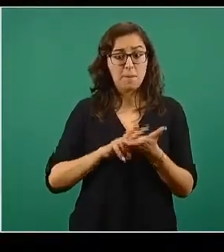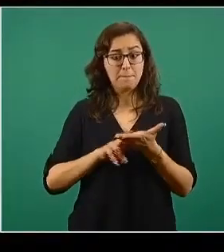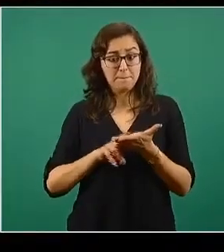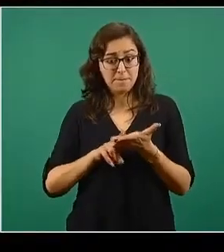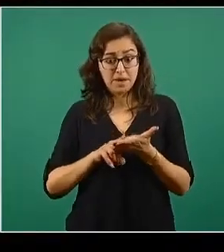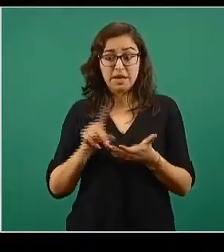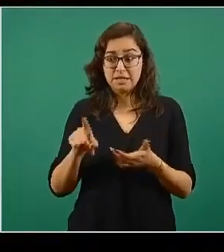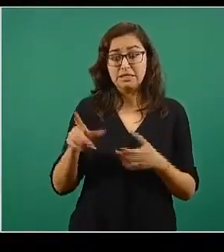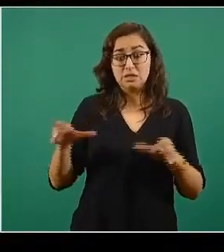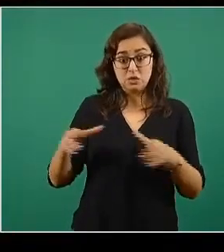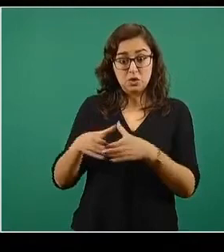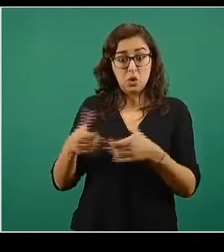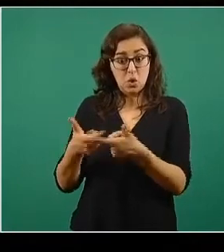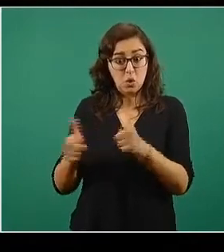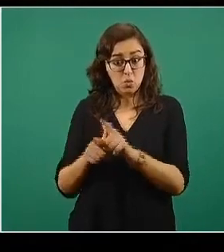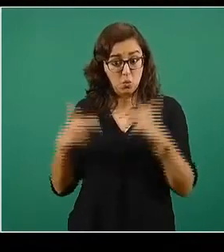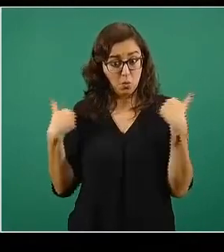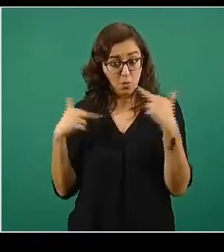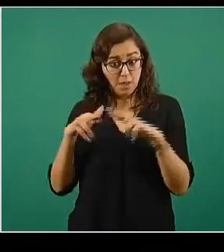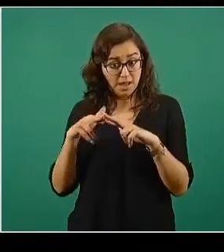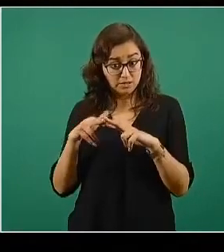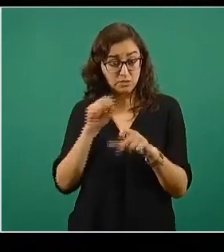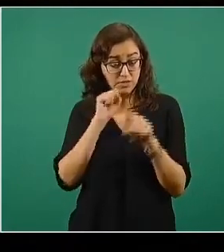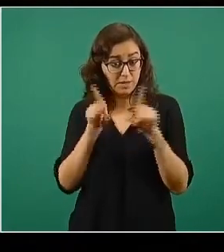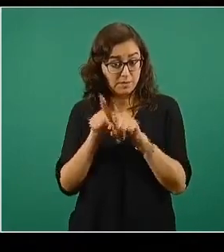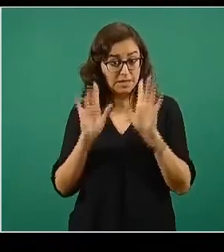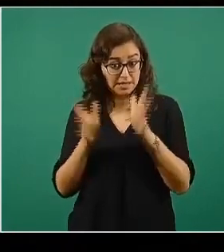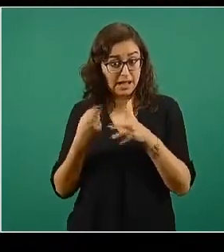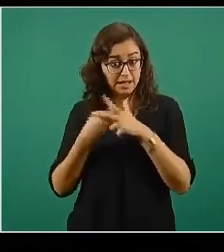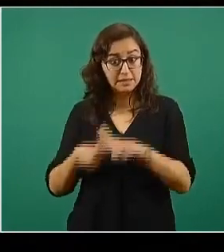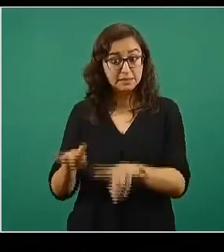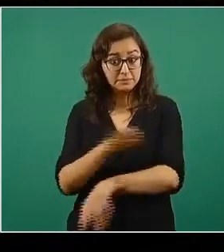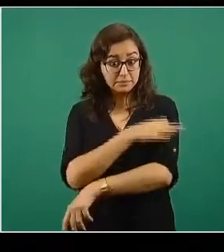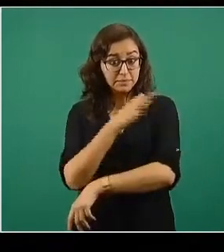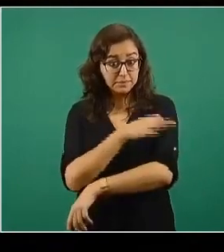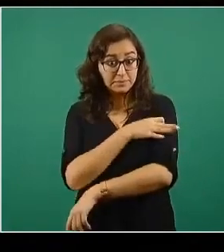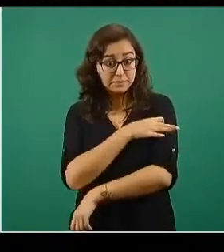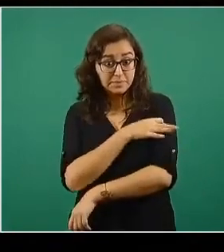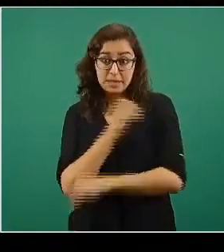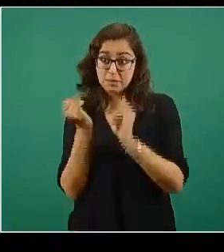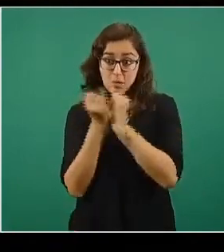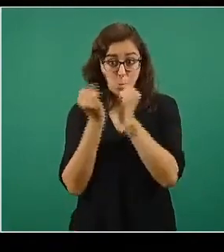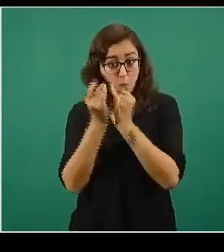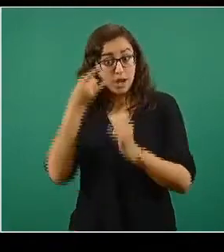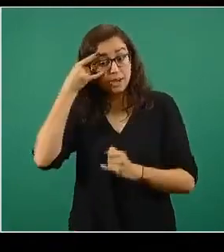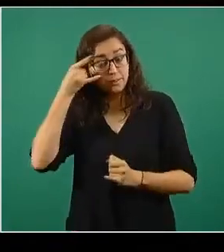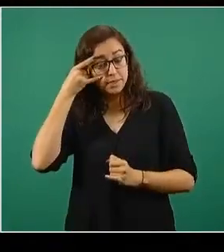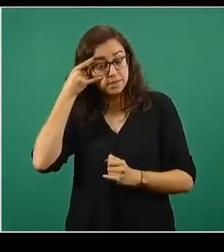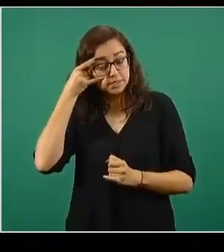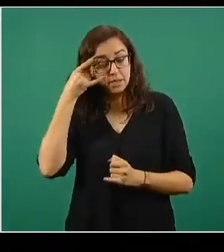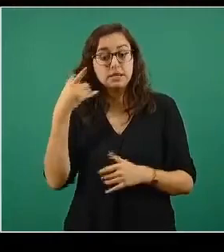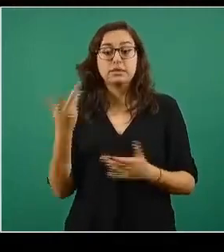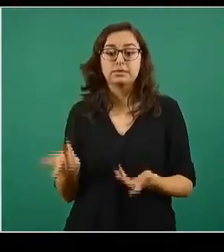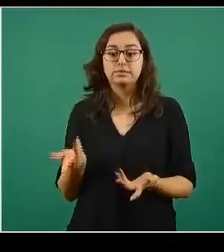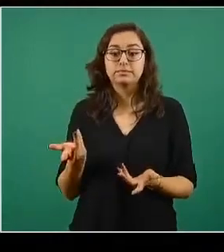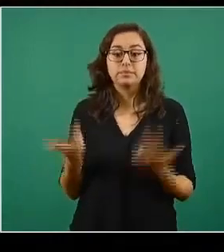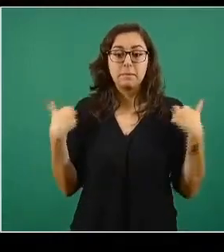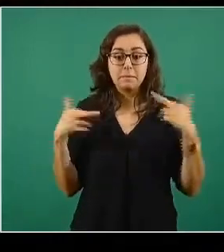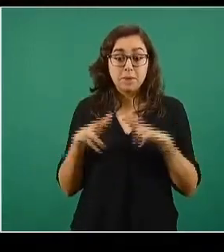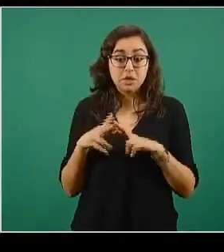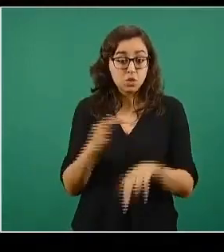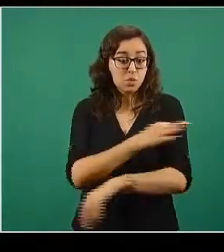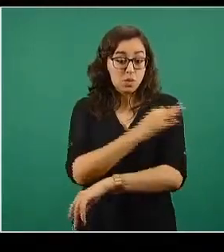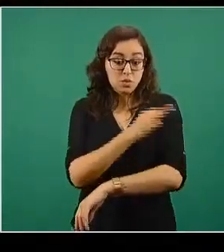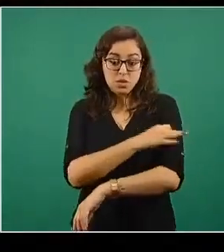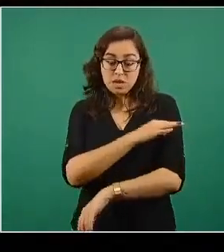vacunar al magisterio de ese estado, como pasó en Campeche? ¿Y qué acciones, más allá del vacunar a los profesores,